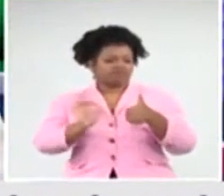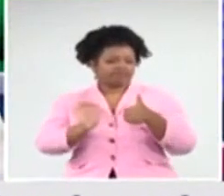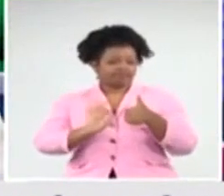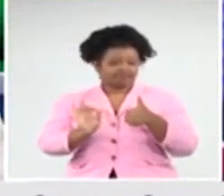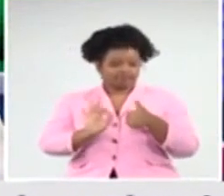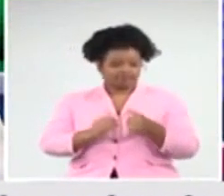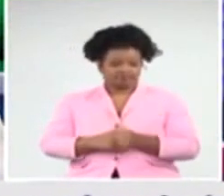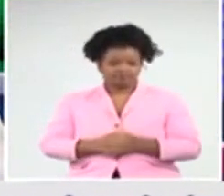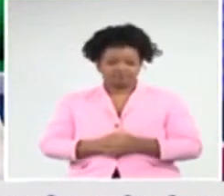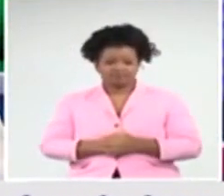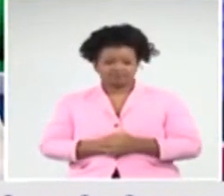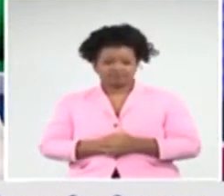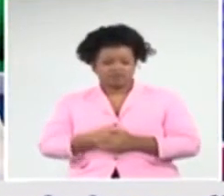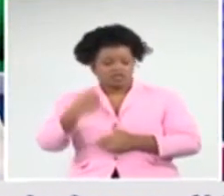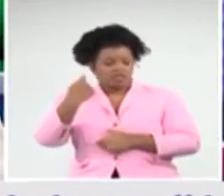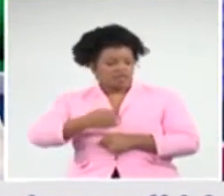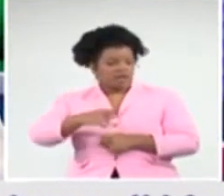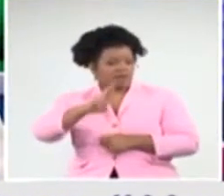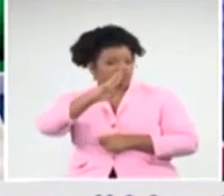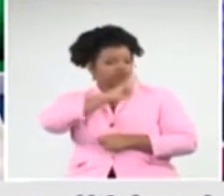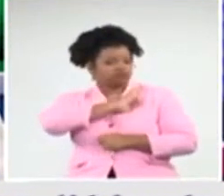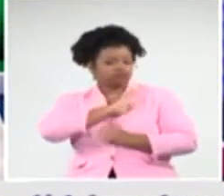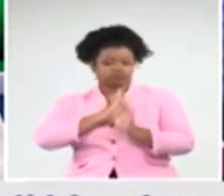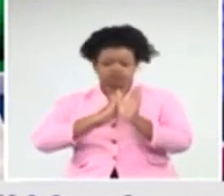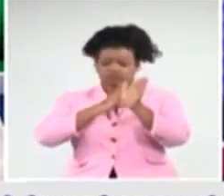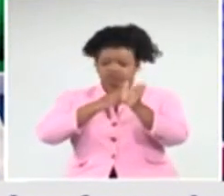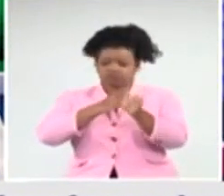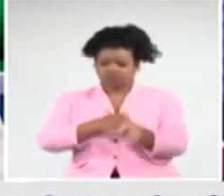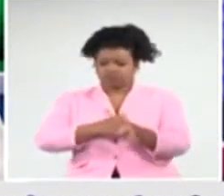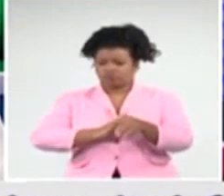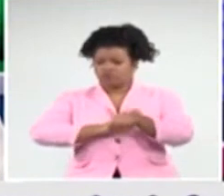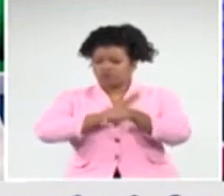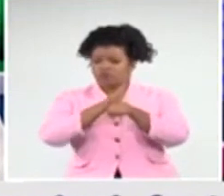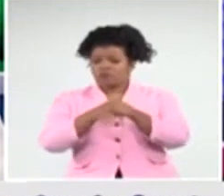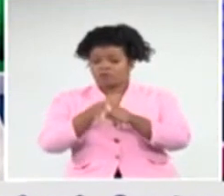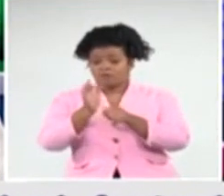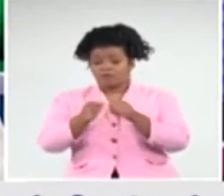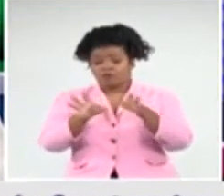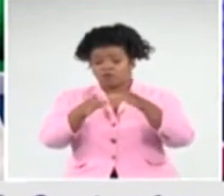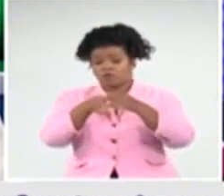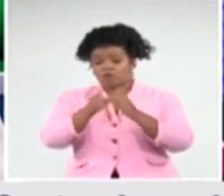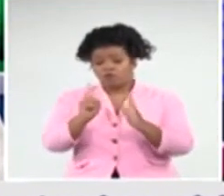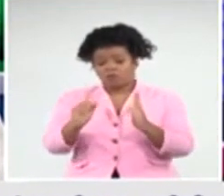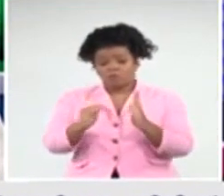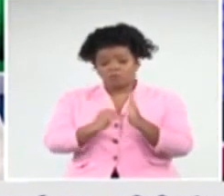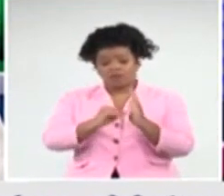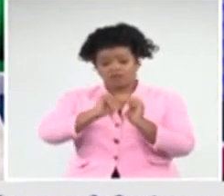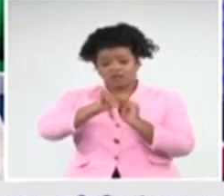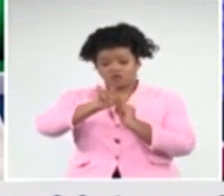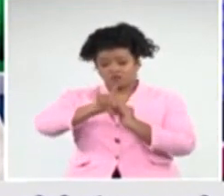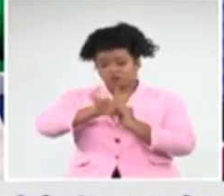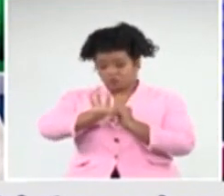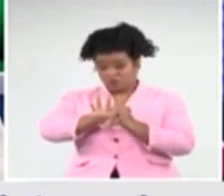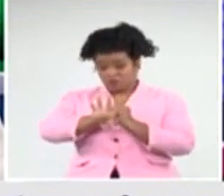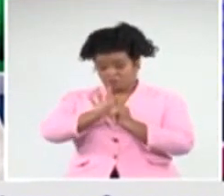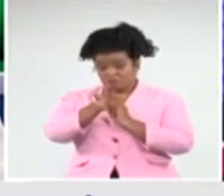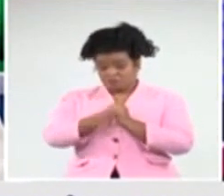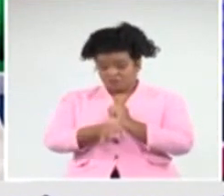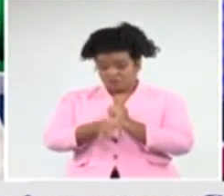con la responsabilidad que debemos. De estos 1.694,